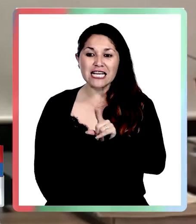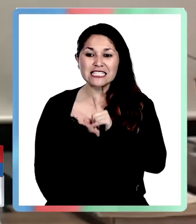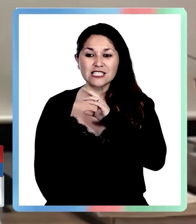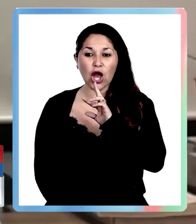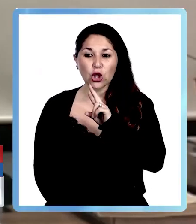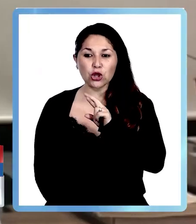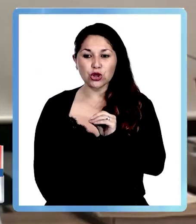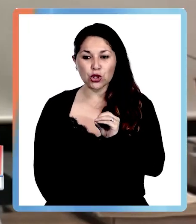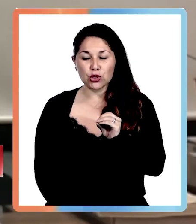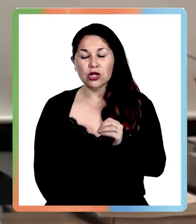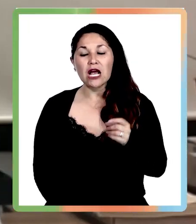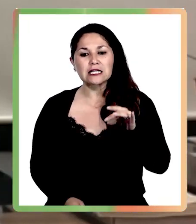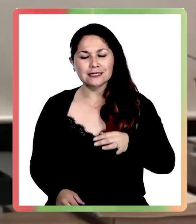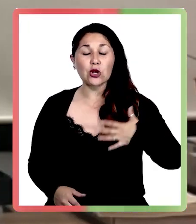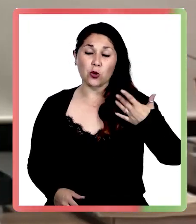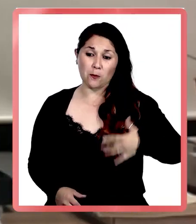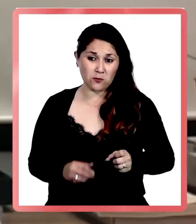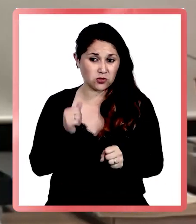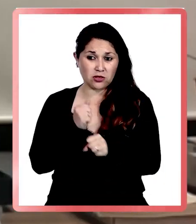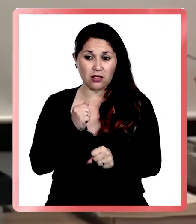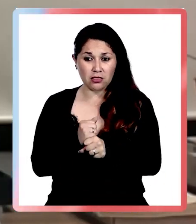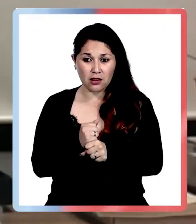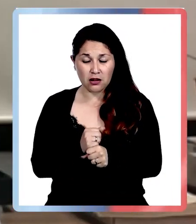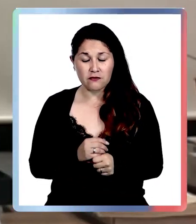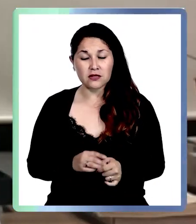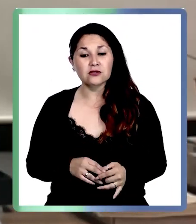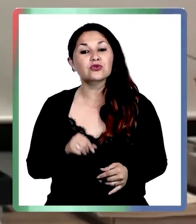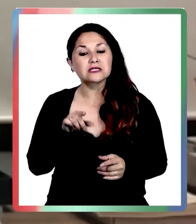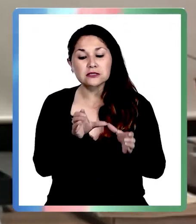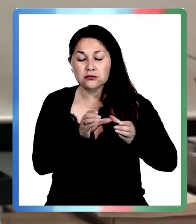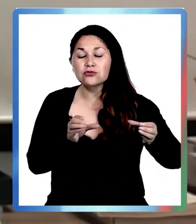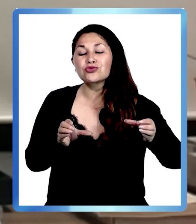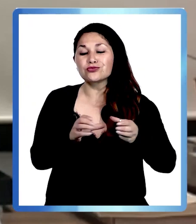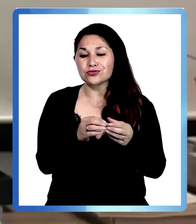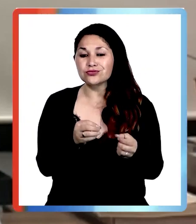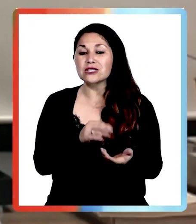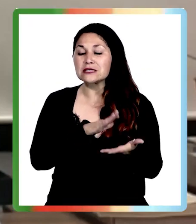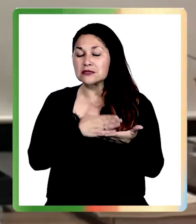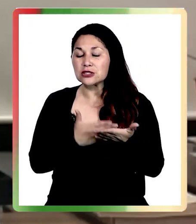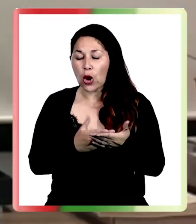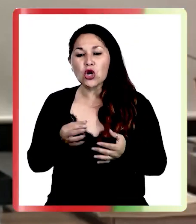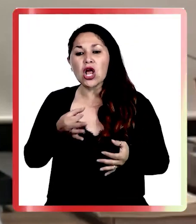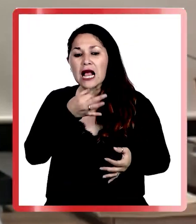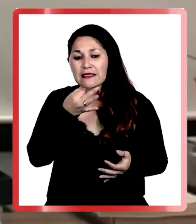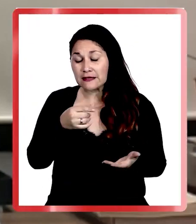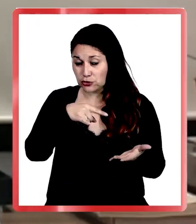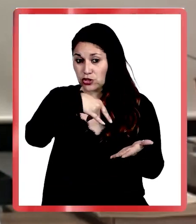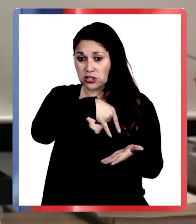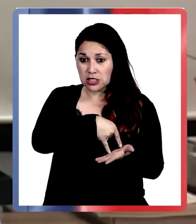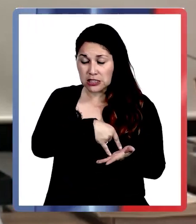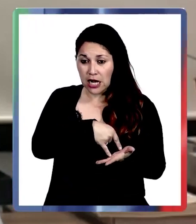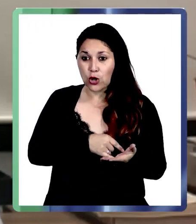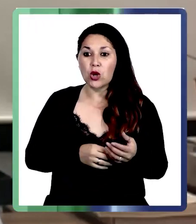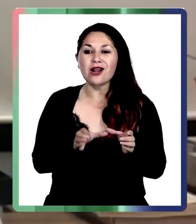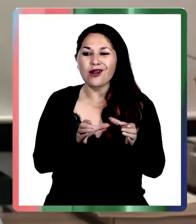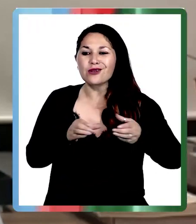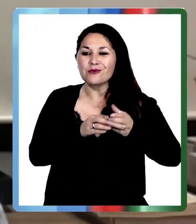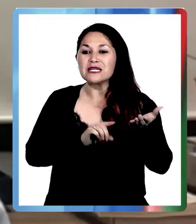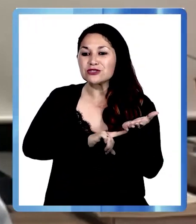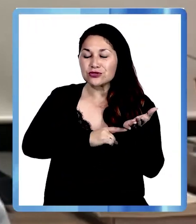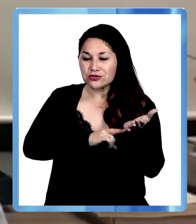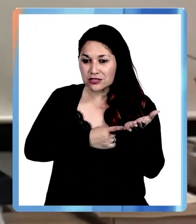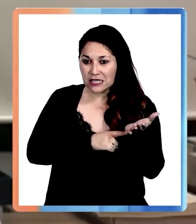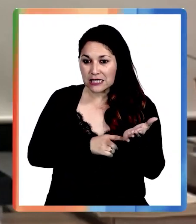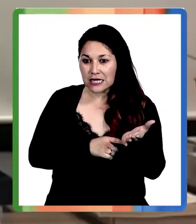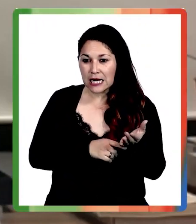Castro, ha hecho una labor muy importante. Justamente la Comisión de Salud del Senado fue la que nombró una comisión técnica,